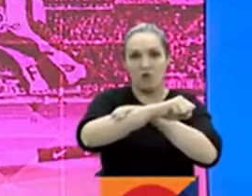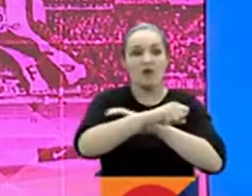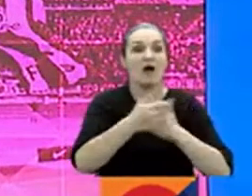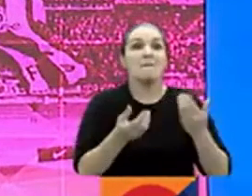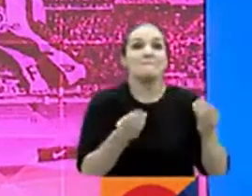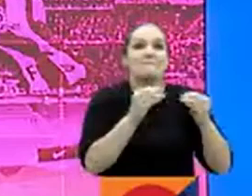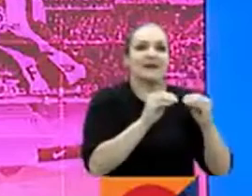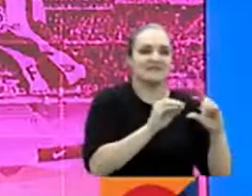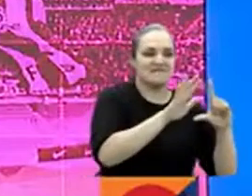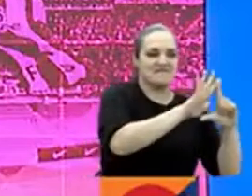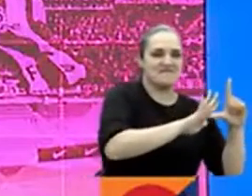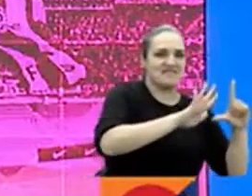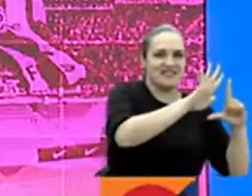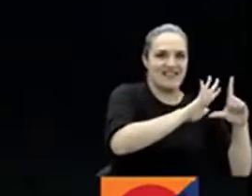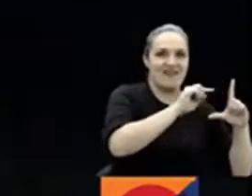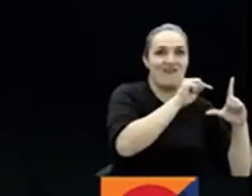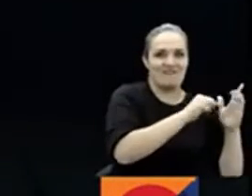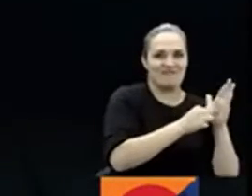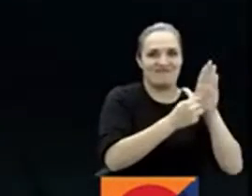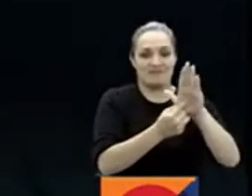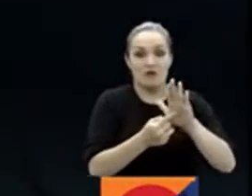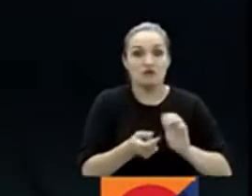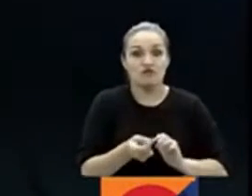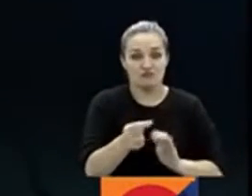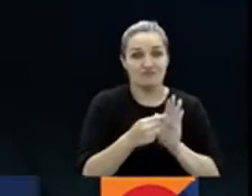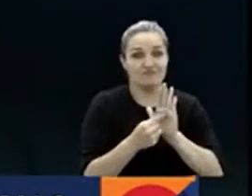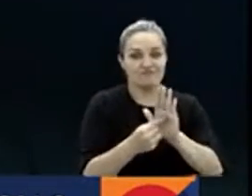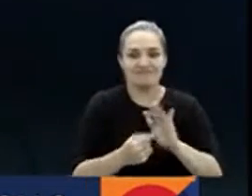que compartimos con ustedes.